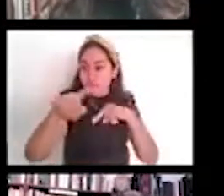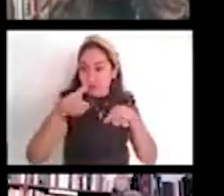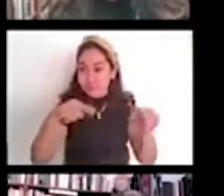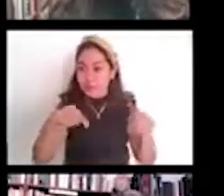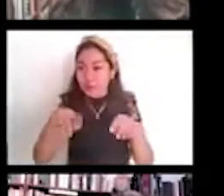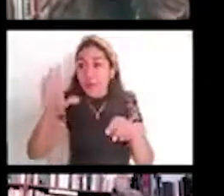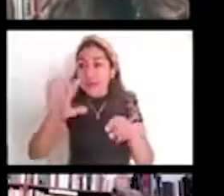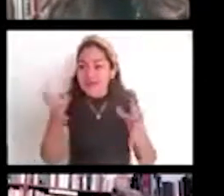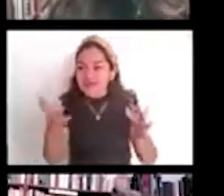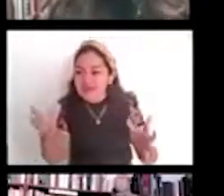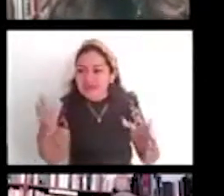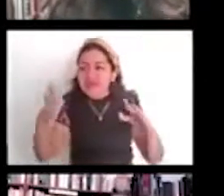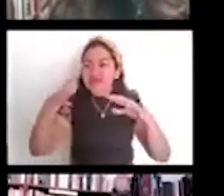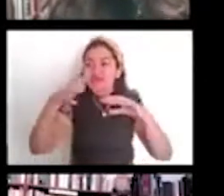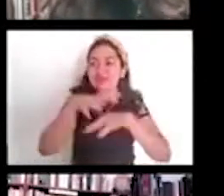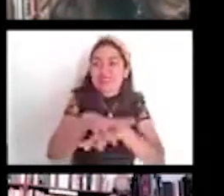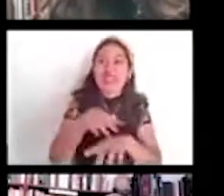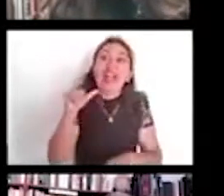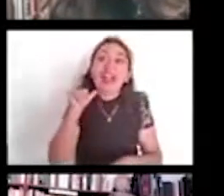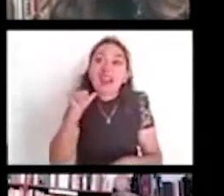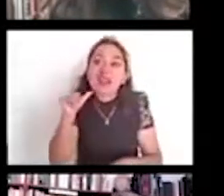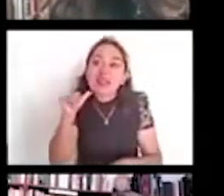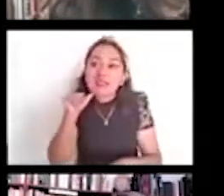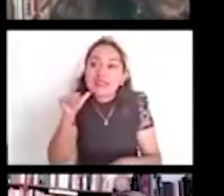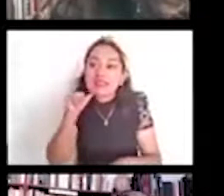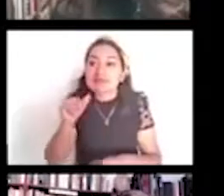de Azcapotzalco como otra parcialidad,